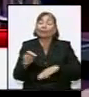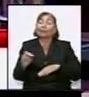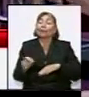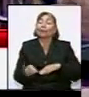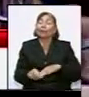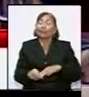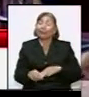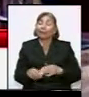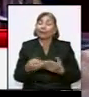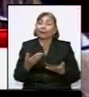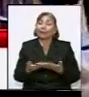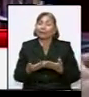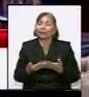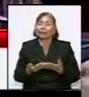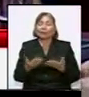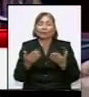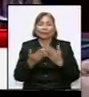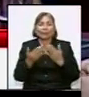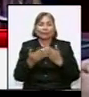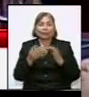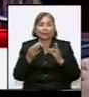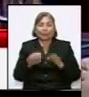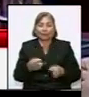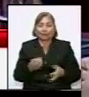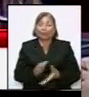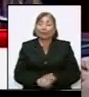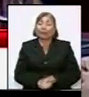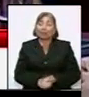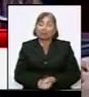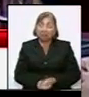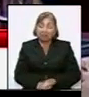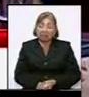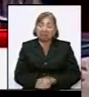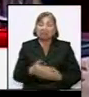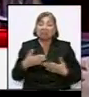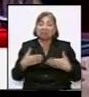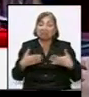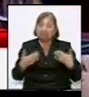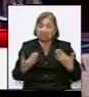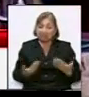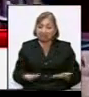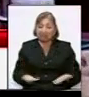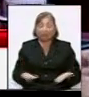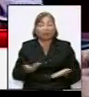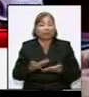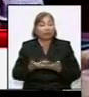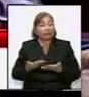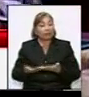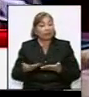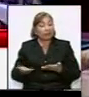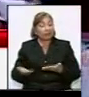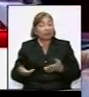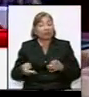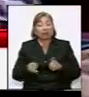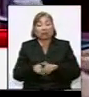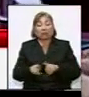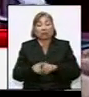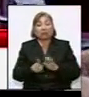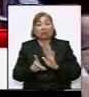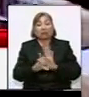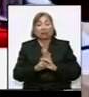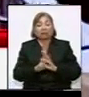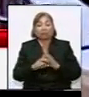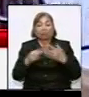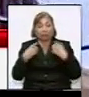los respectivos colegios lo que deben de establecer las pues se rigen por normas internas tal como se establece en el dictamen de la ley de la